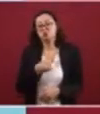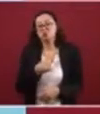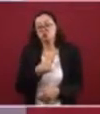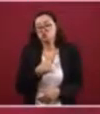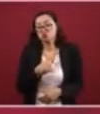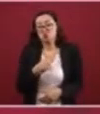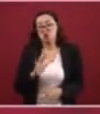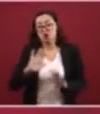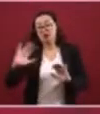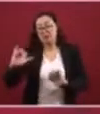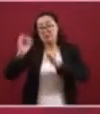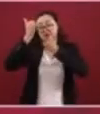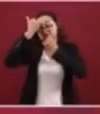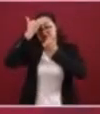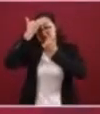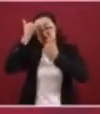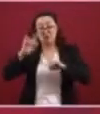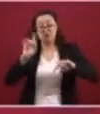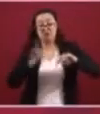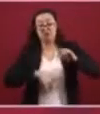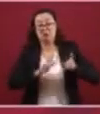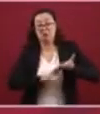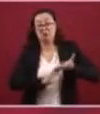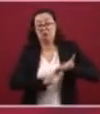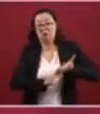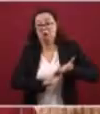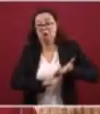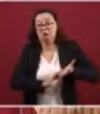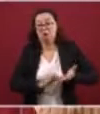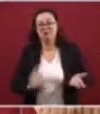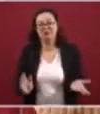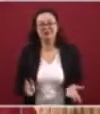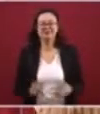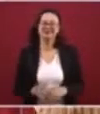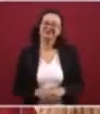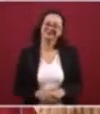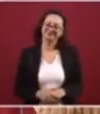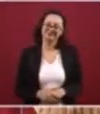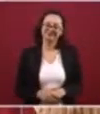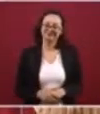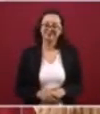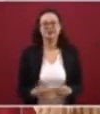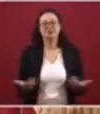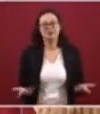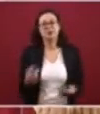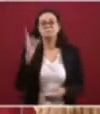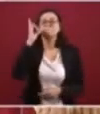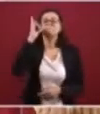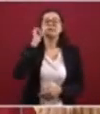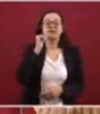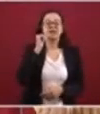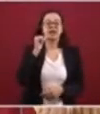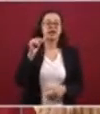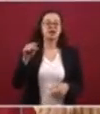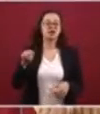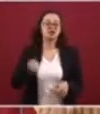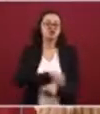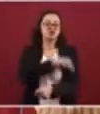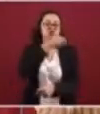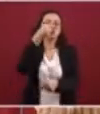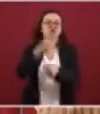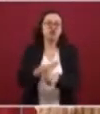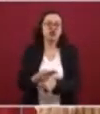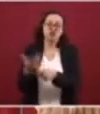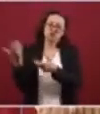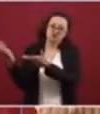retractando, me estoy echando para atrás. De modo que mañana vamos a pedirle a un notario público que venga aquí para